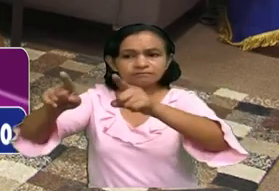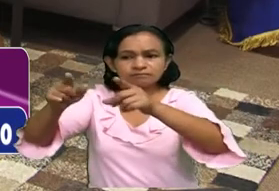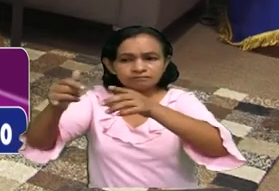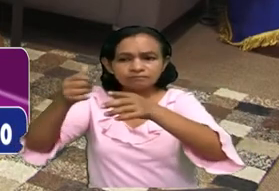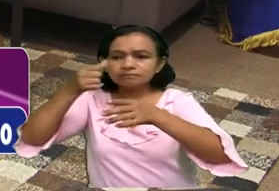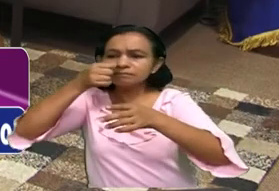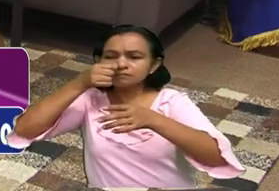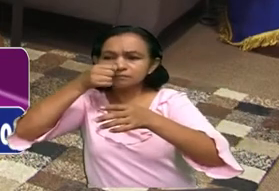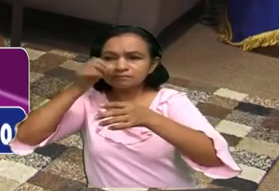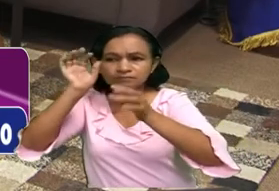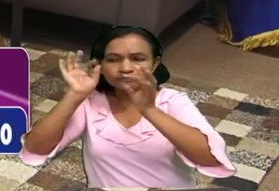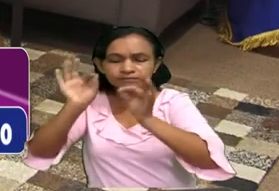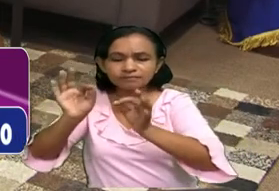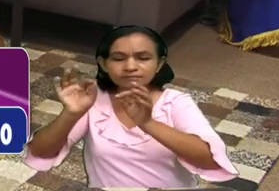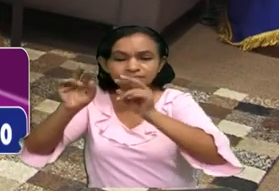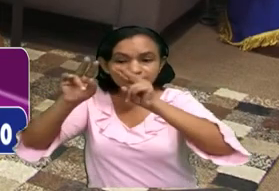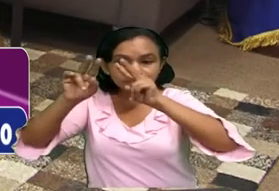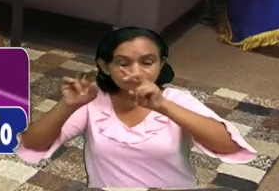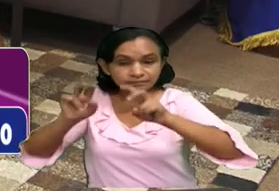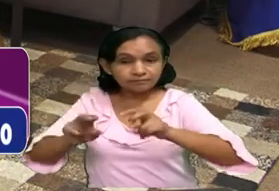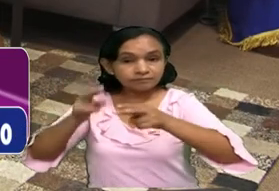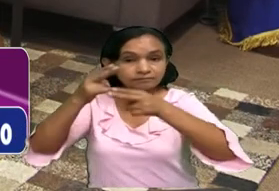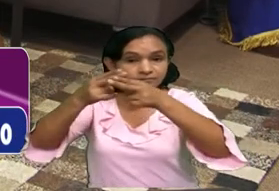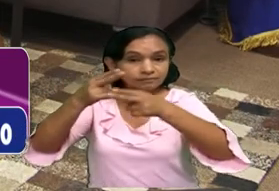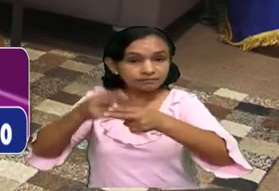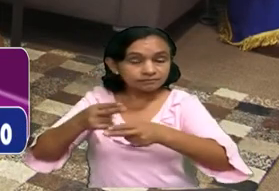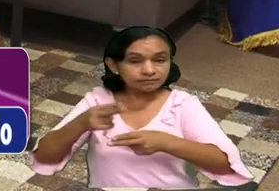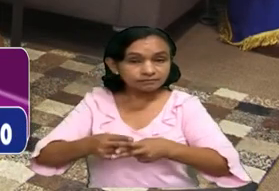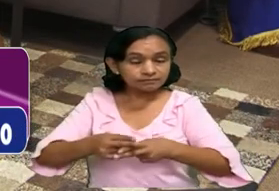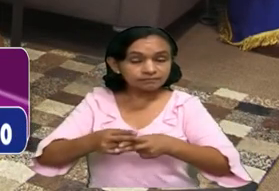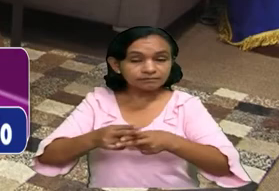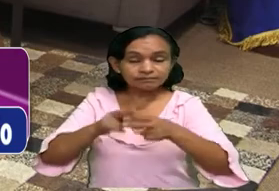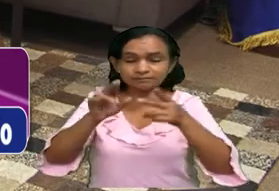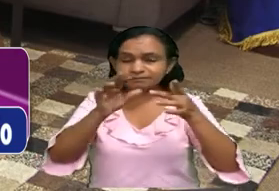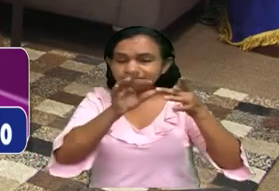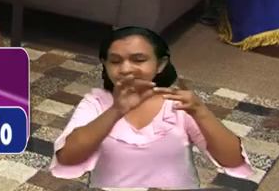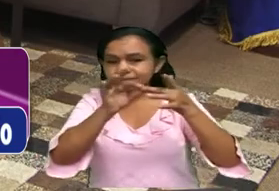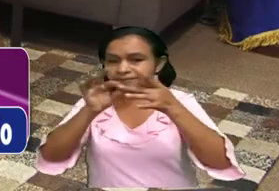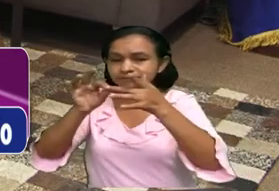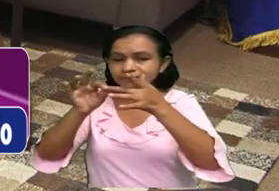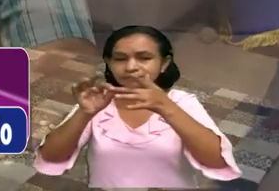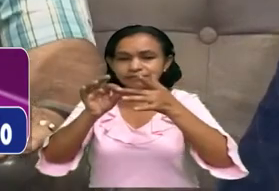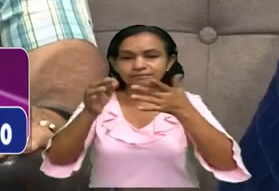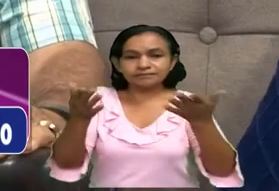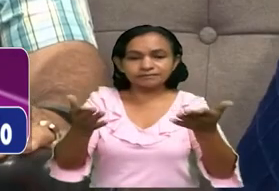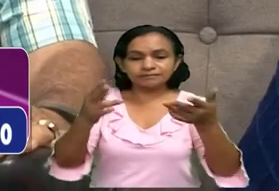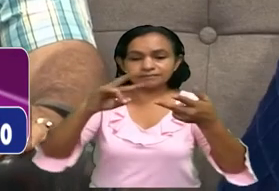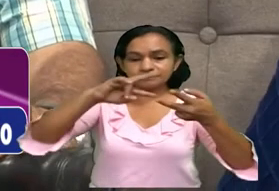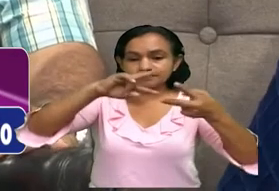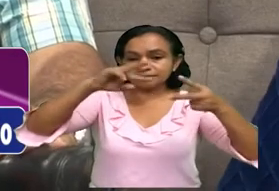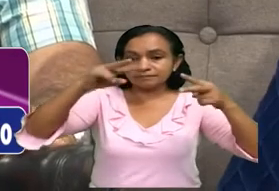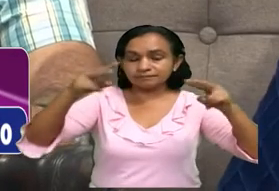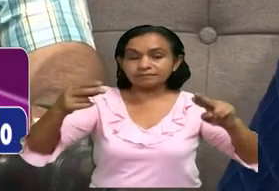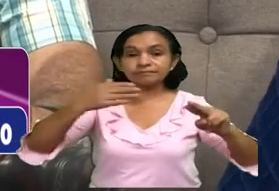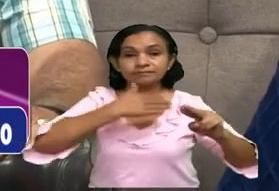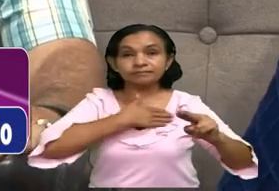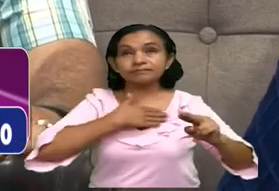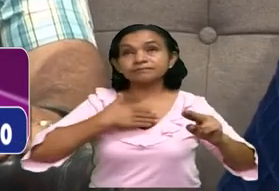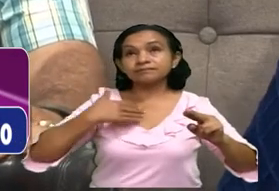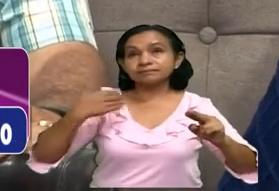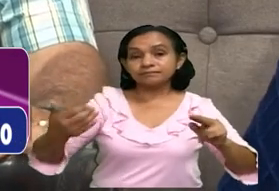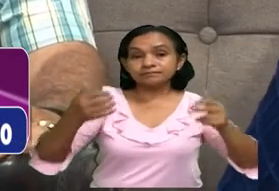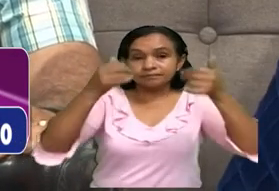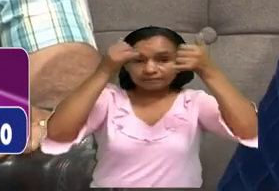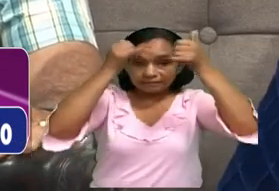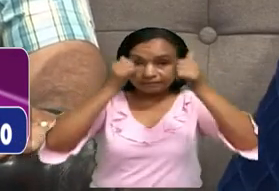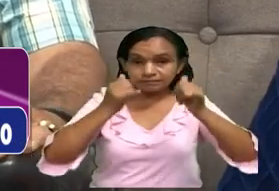sementales, en el registro de ganaderías puras, ¿verdad?, para mejorar la calidad genética. Entonces,